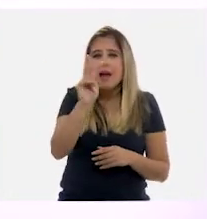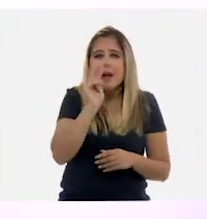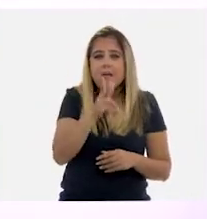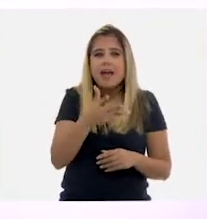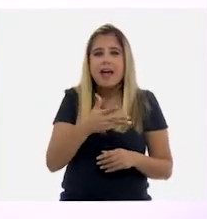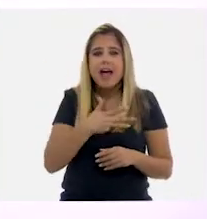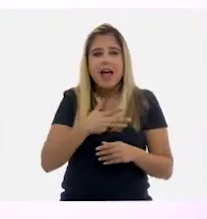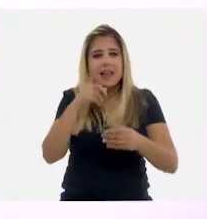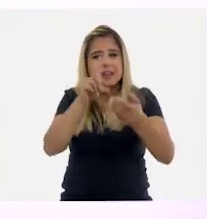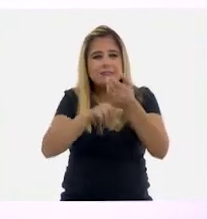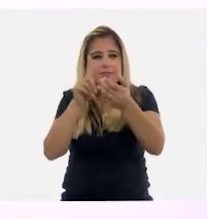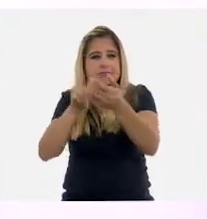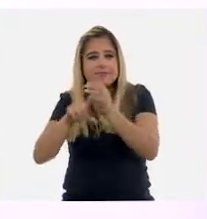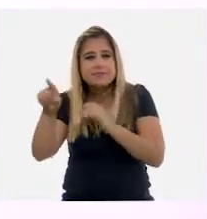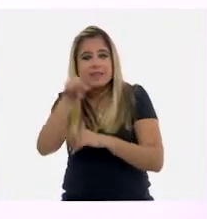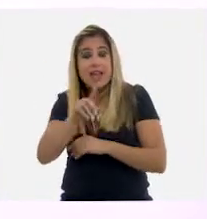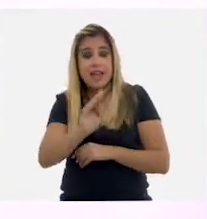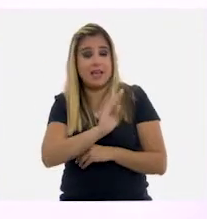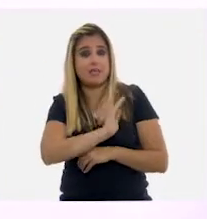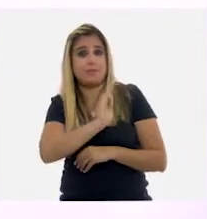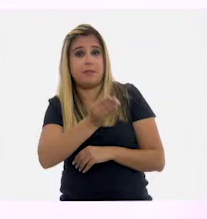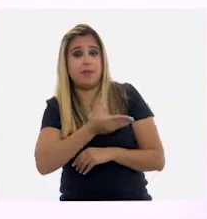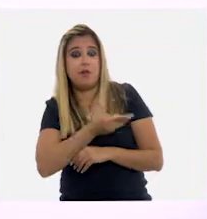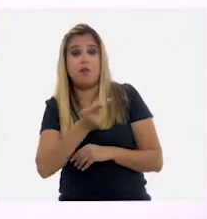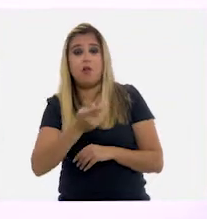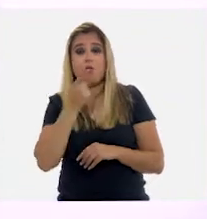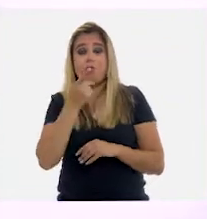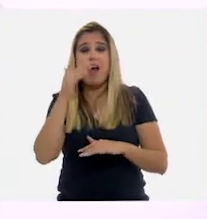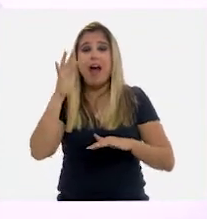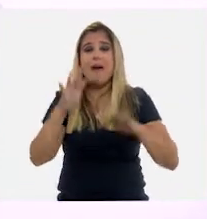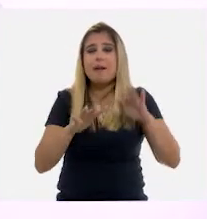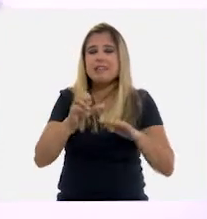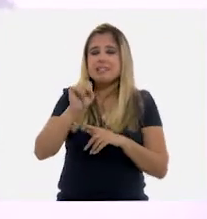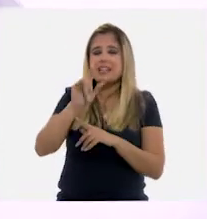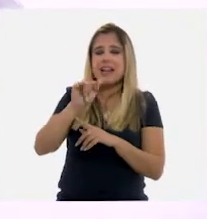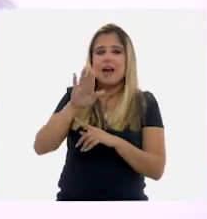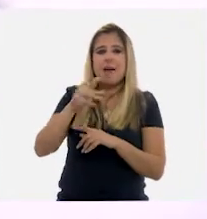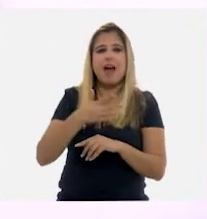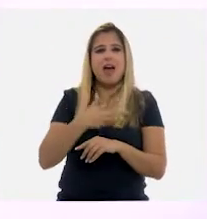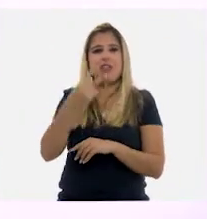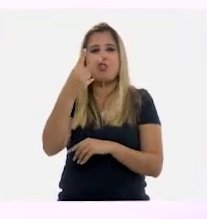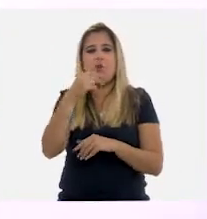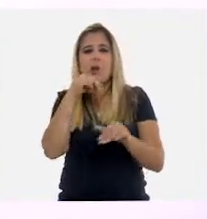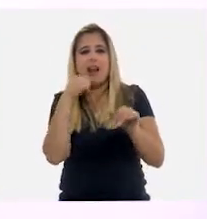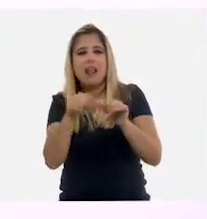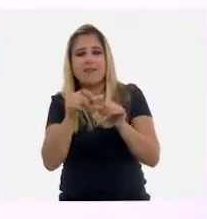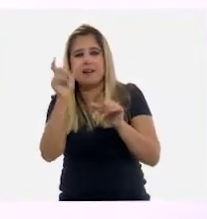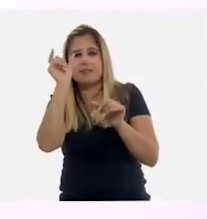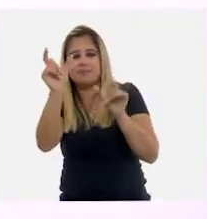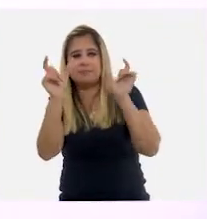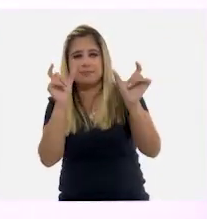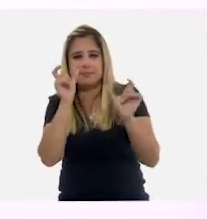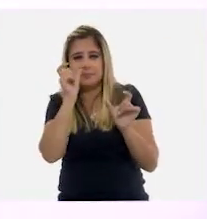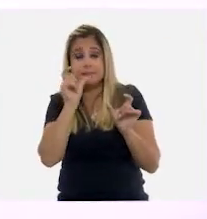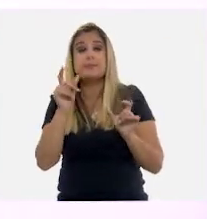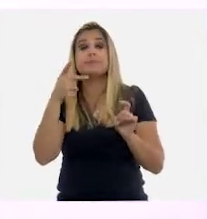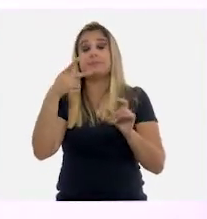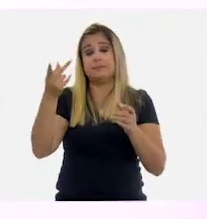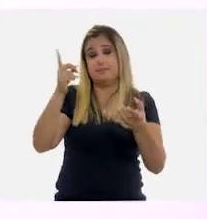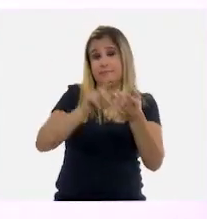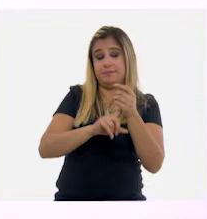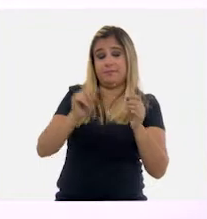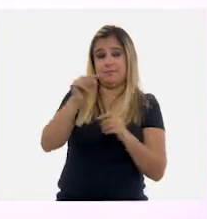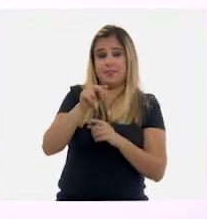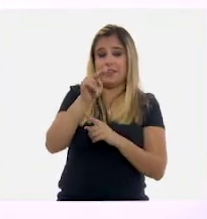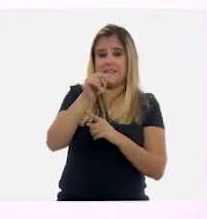que en español las sílabas a veces nada más se componen por dos letras. Cierto. Sin embargo,